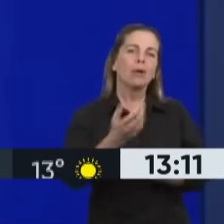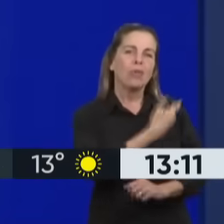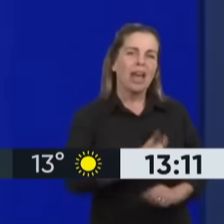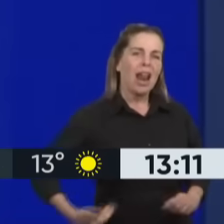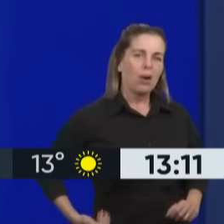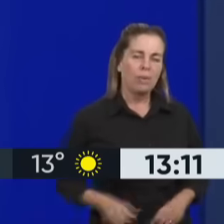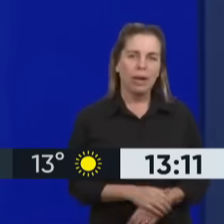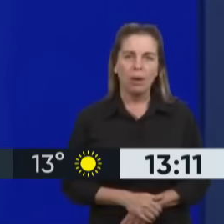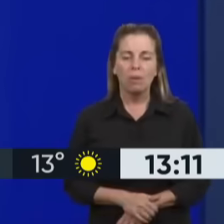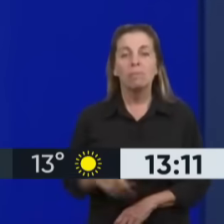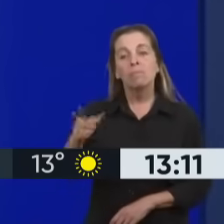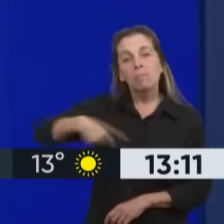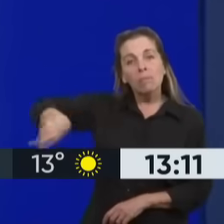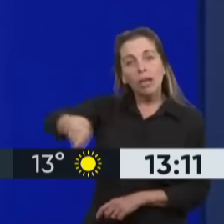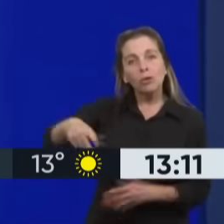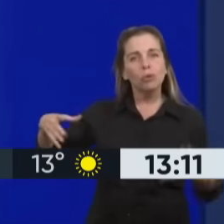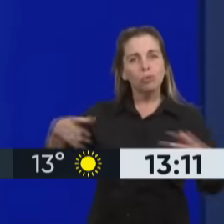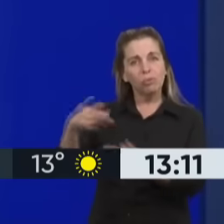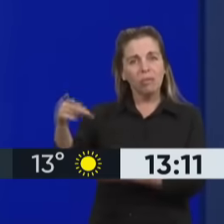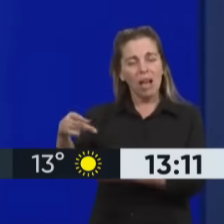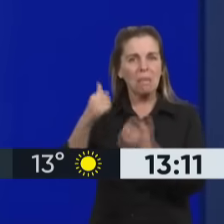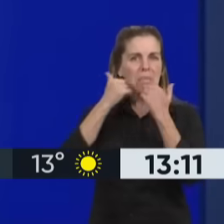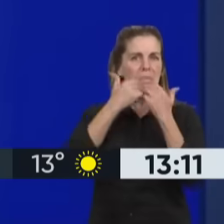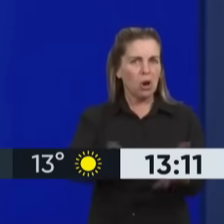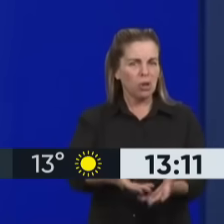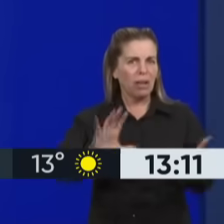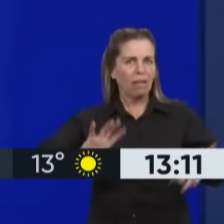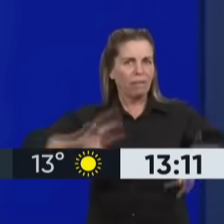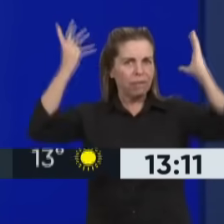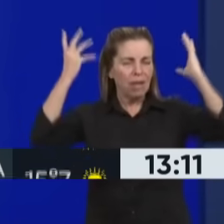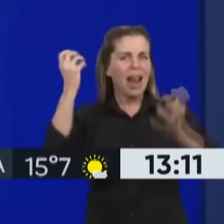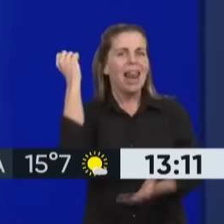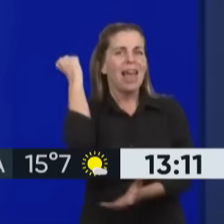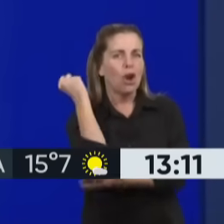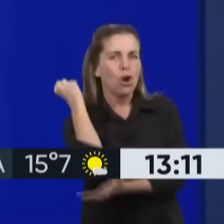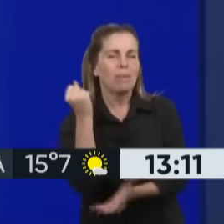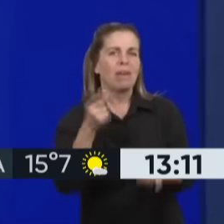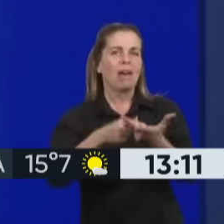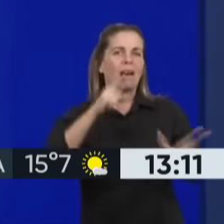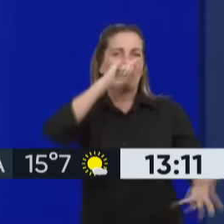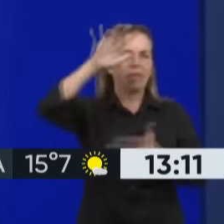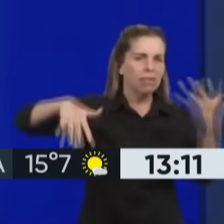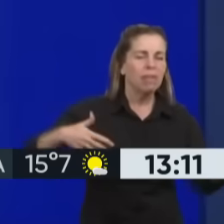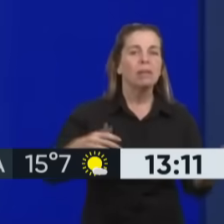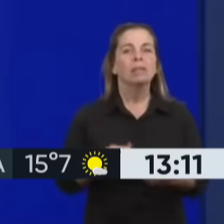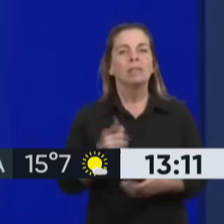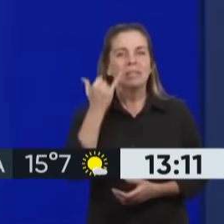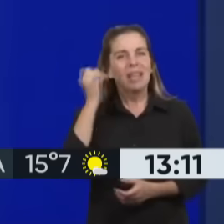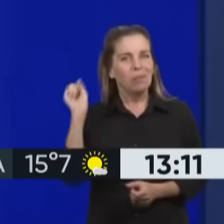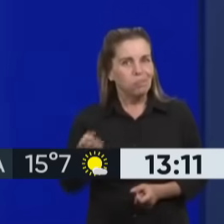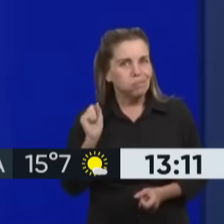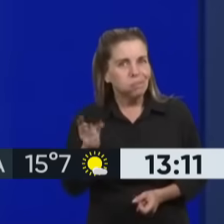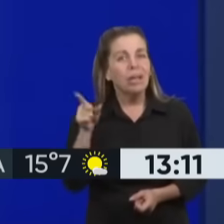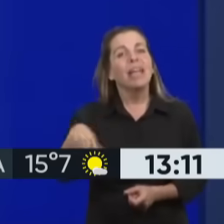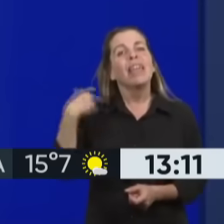popular. A ellos no les importa incendiar la economía y el orden social. Es más, ya lo han hecho y luego se ofrecieron